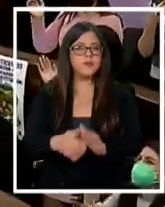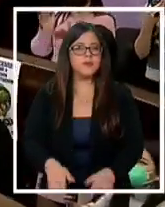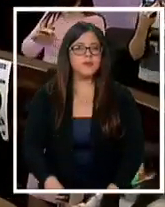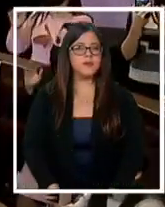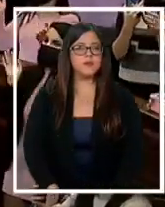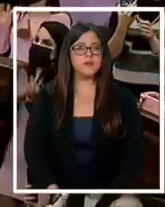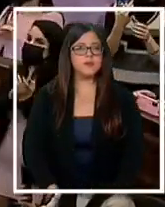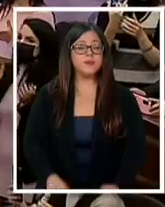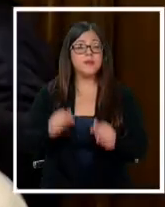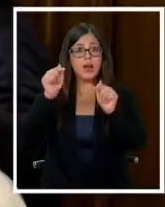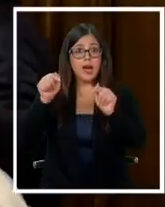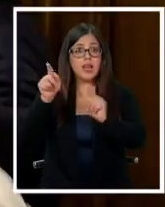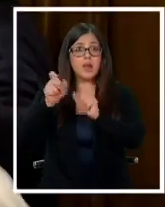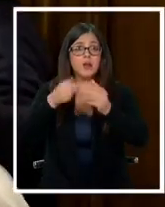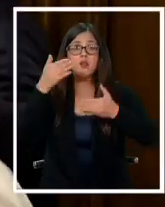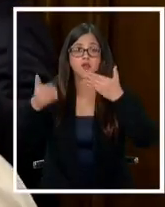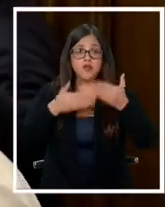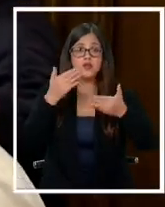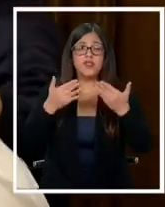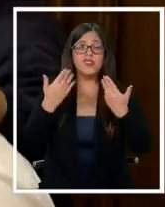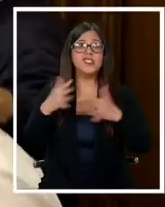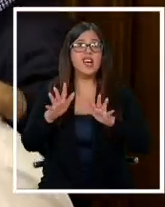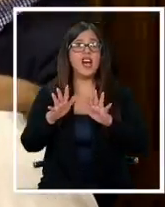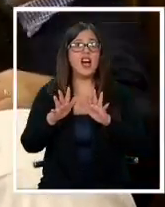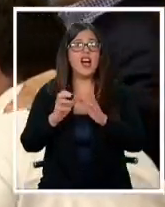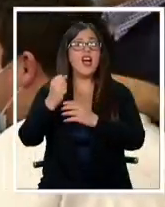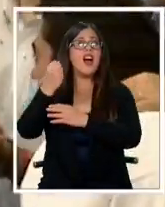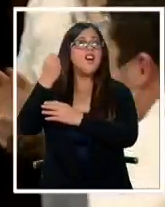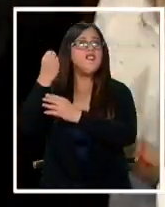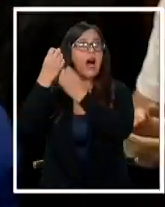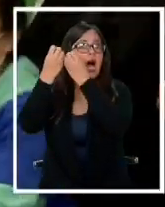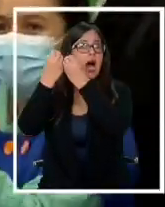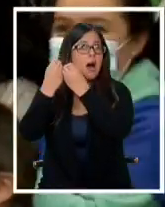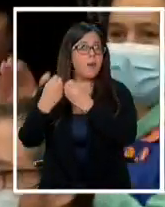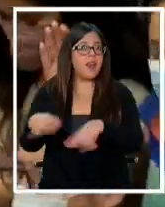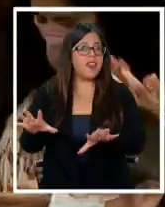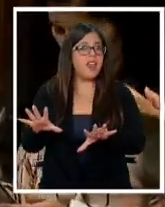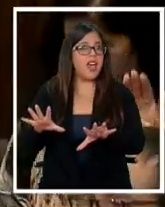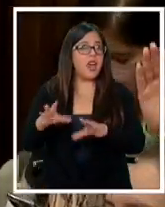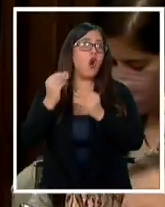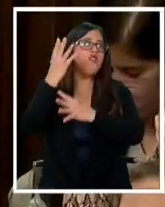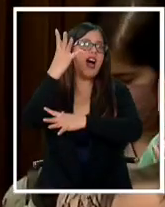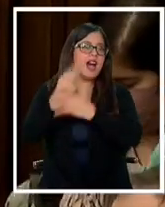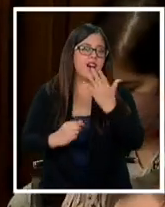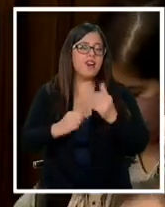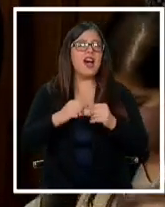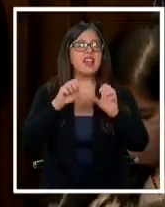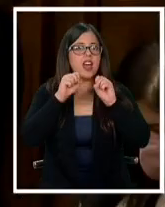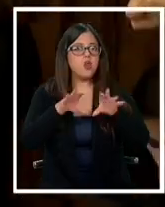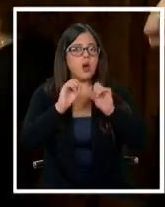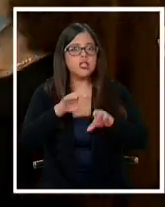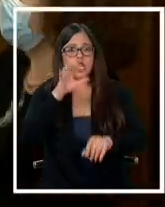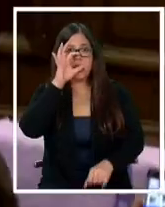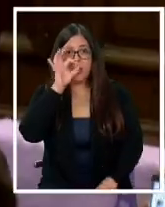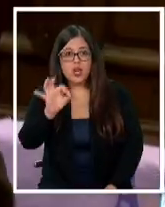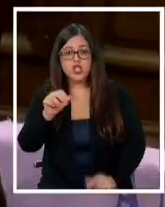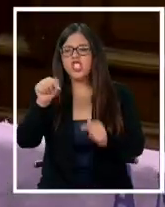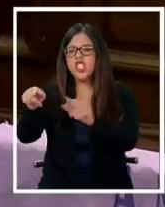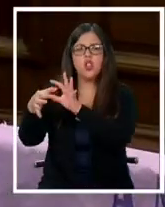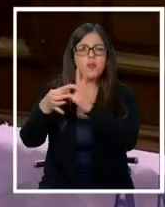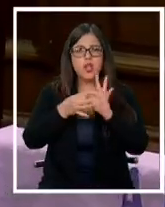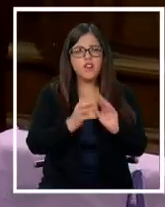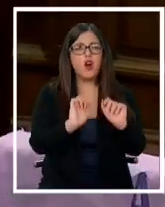bueno se cantaba va a caer la educación de pinochet y los convencionales nos explicaban que esto es por la aprobación